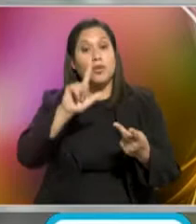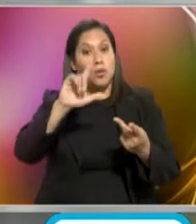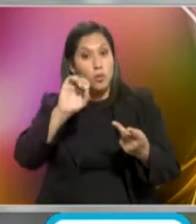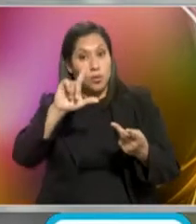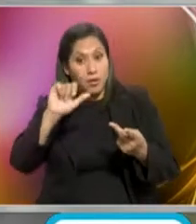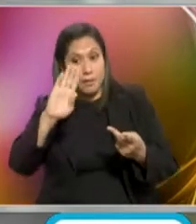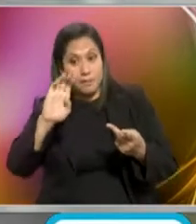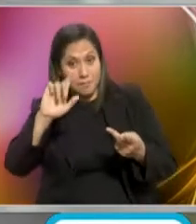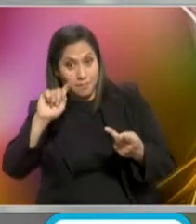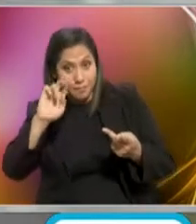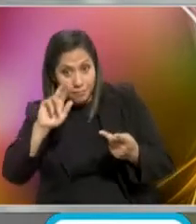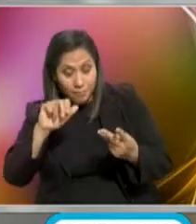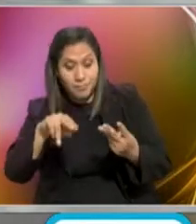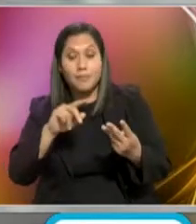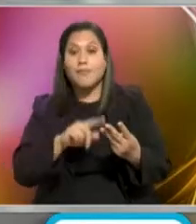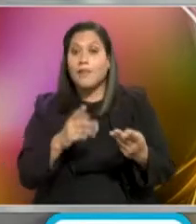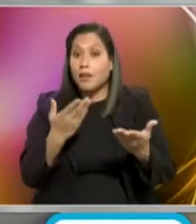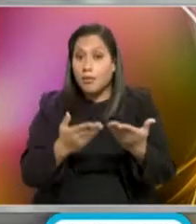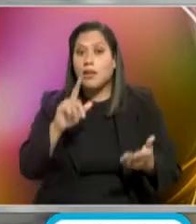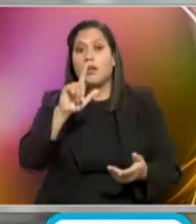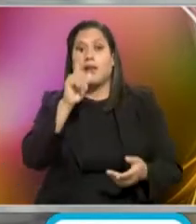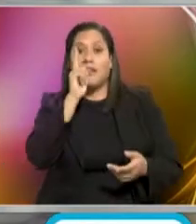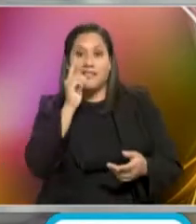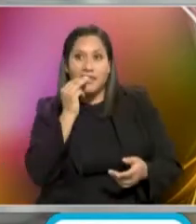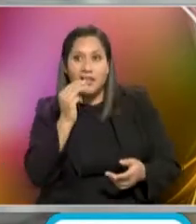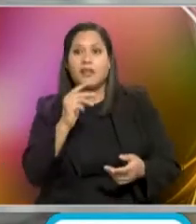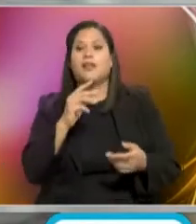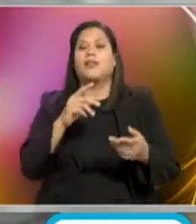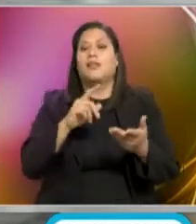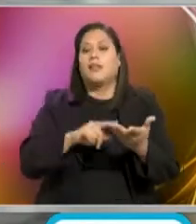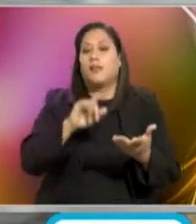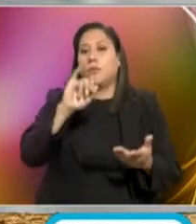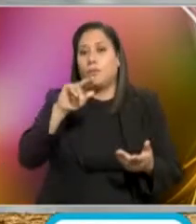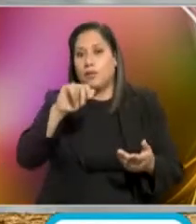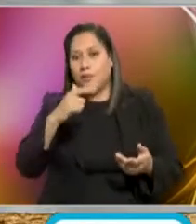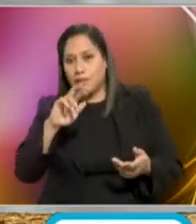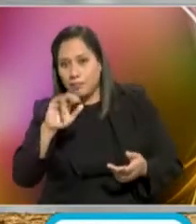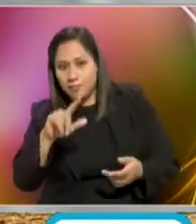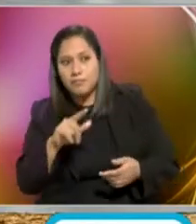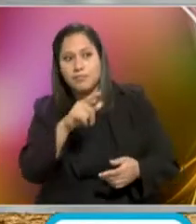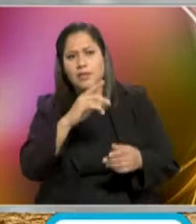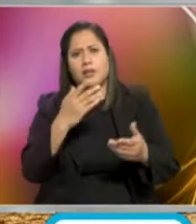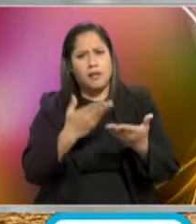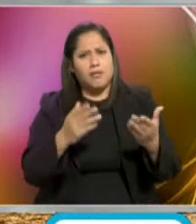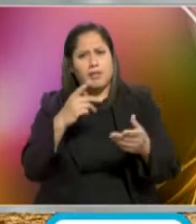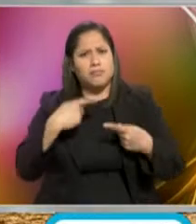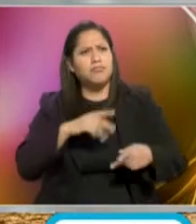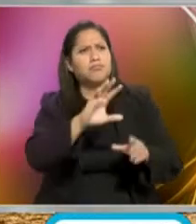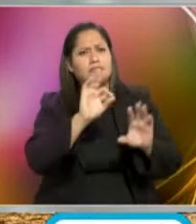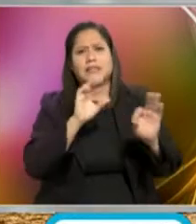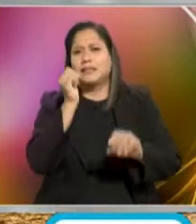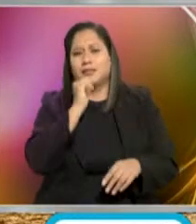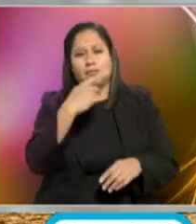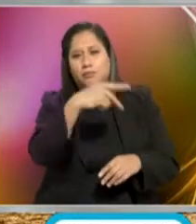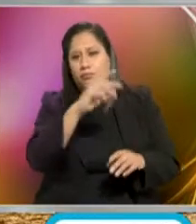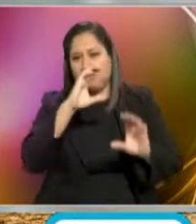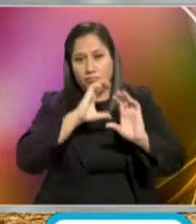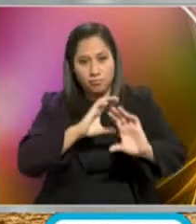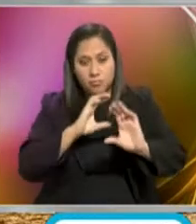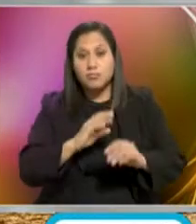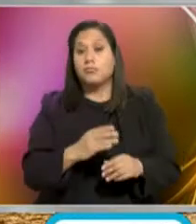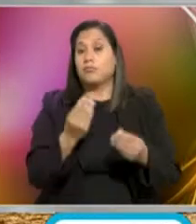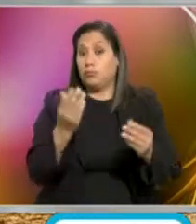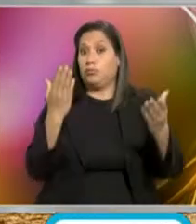Lola Beltrán, A la Luis fecha, Miguel, ¿quién no canta Juan todavía Gabriel. una canción de José Alfredo en un concierto, no? Todos. Sí. Claro, tiene